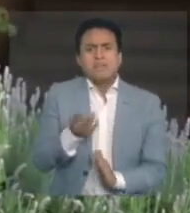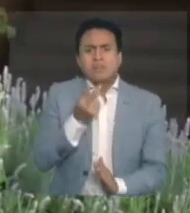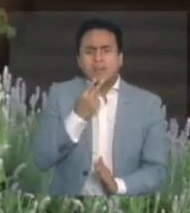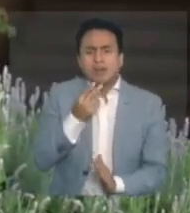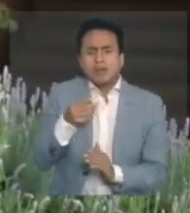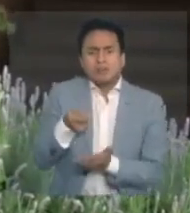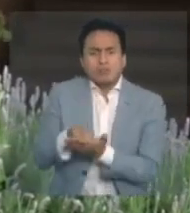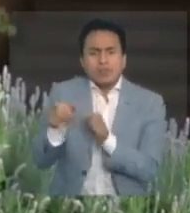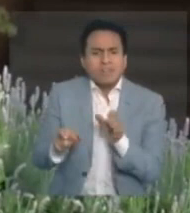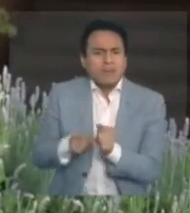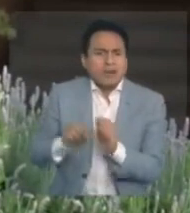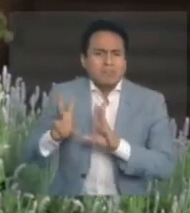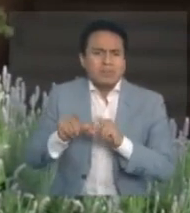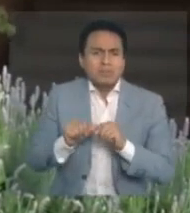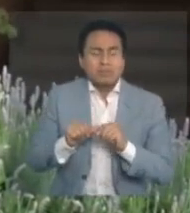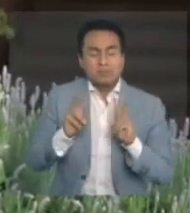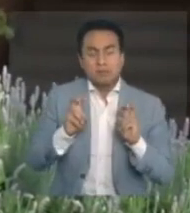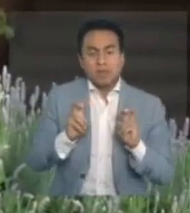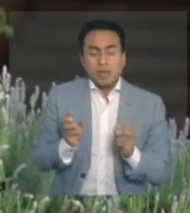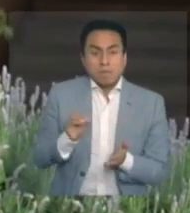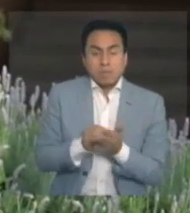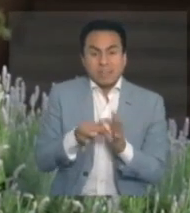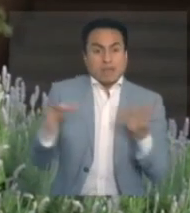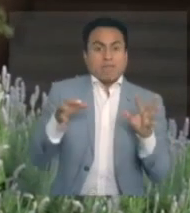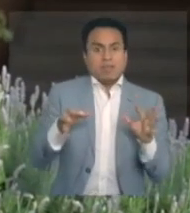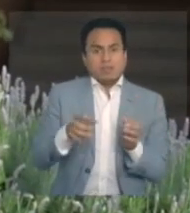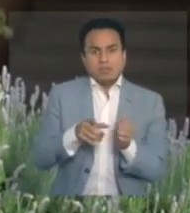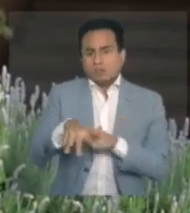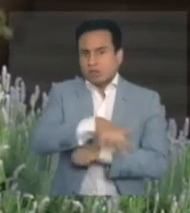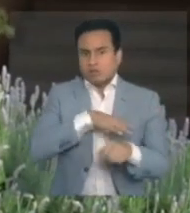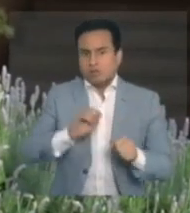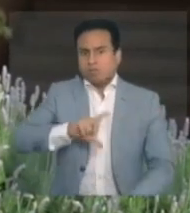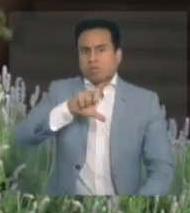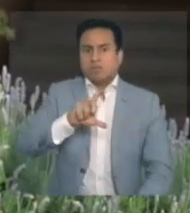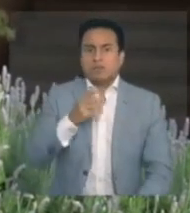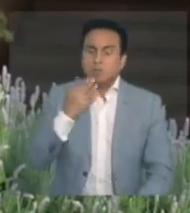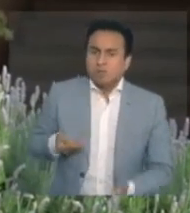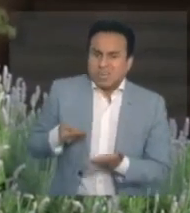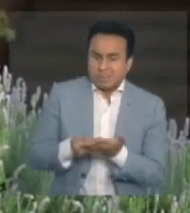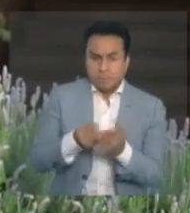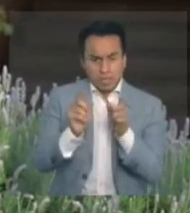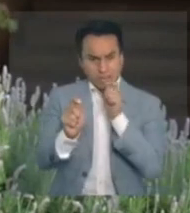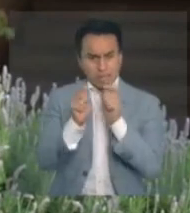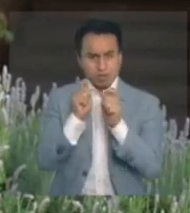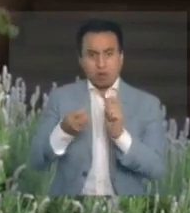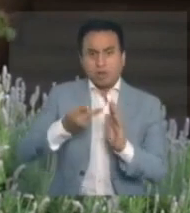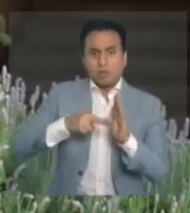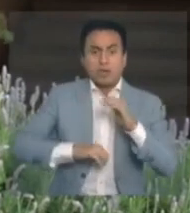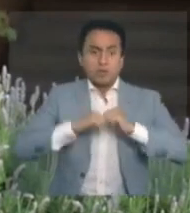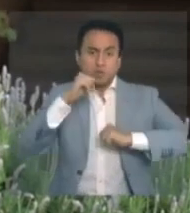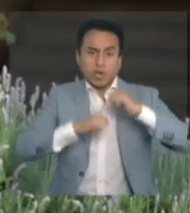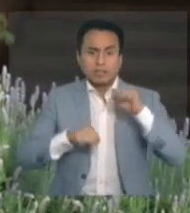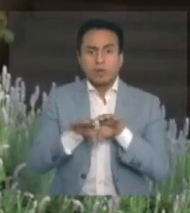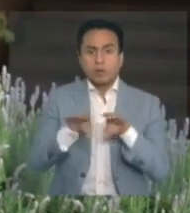por lo tanto, nada que contribuya a agravar la situación inflacionaria, pero tampoco nada que contribuya a poner en riesgo las reformas estructurales que